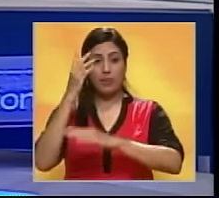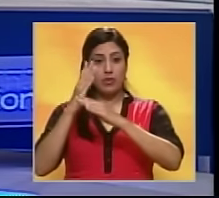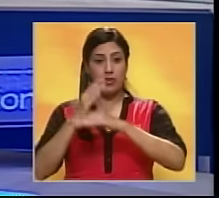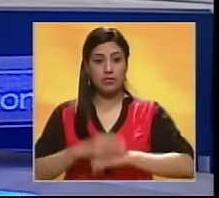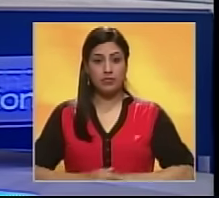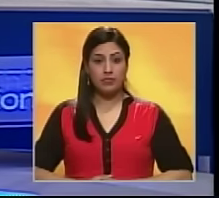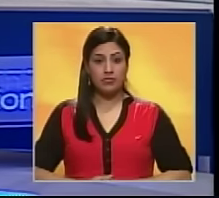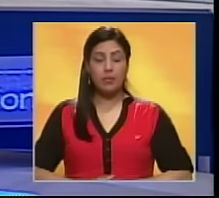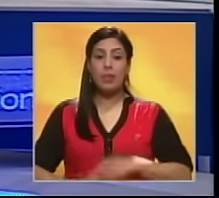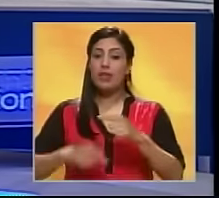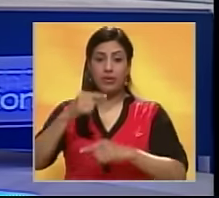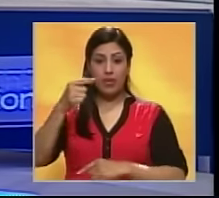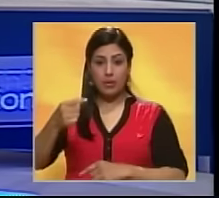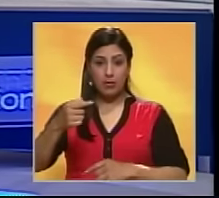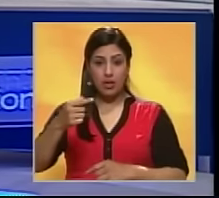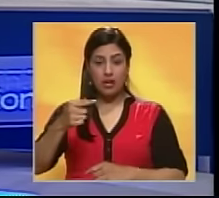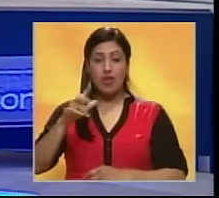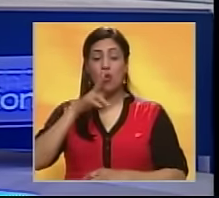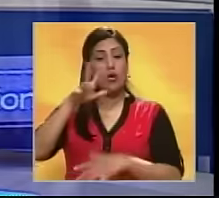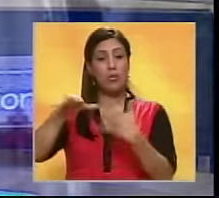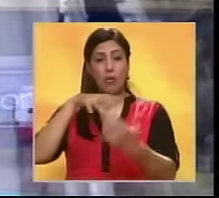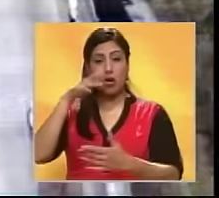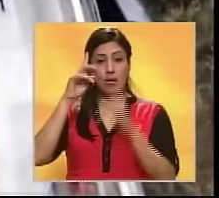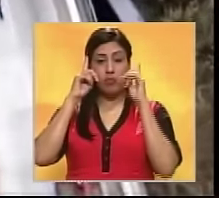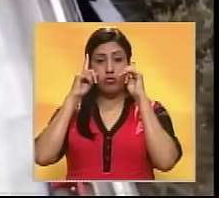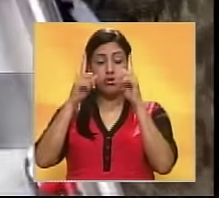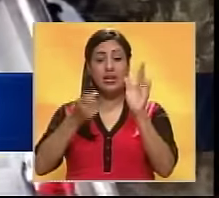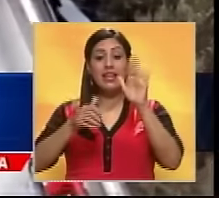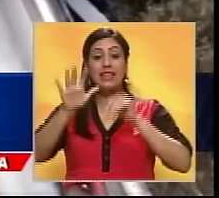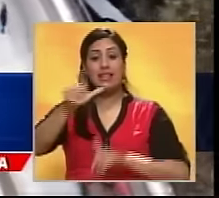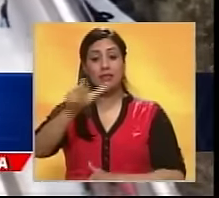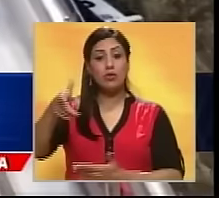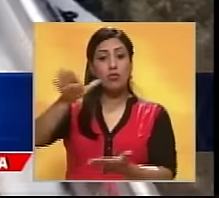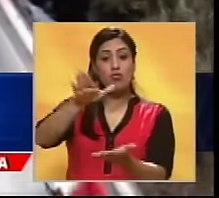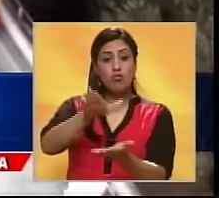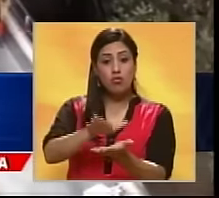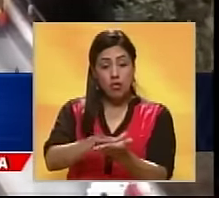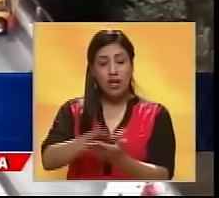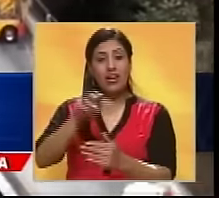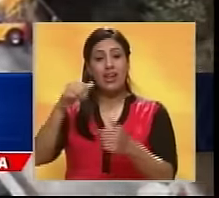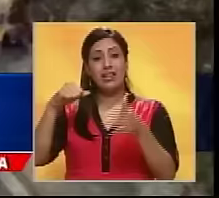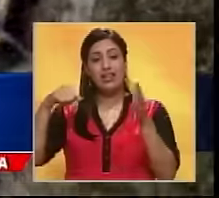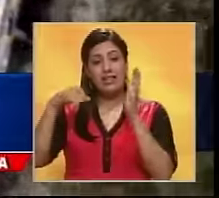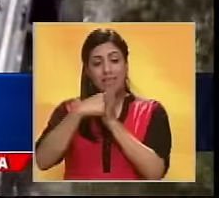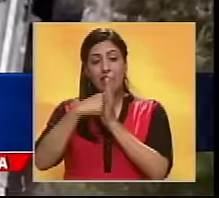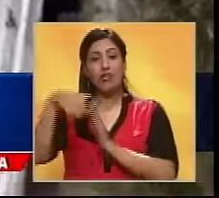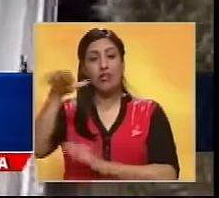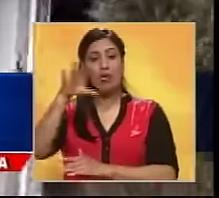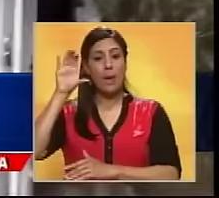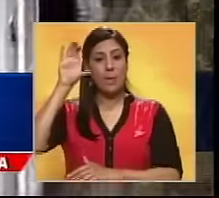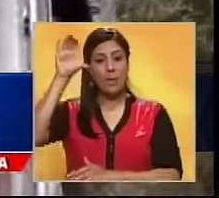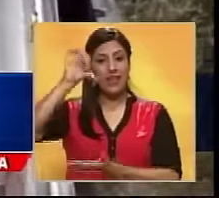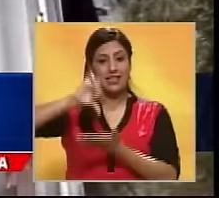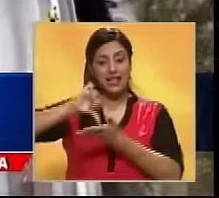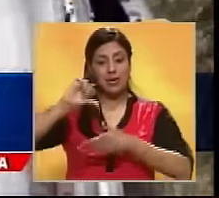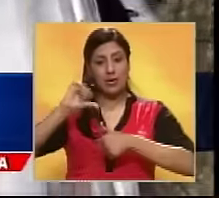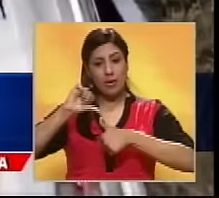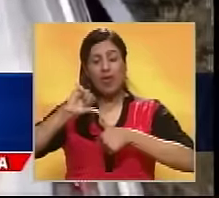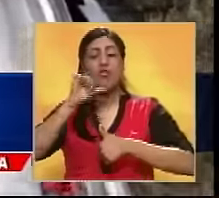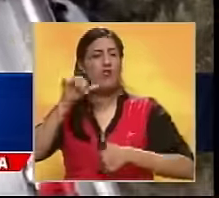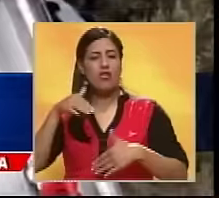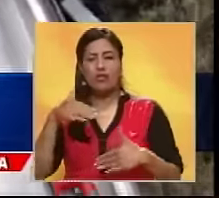primera pausa. A regreso. Tragedia vial. Más de 15 fallecidos deja accidente de tránsito en país centroamericano.